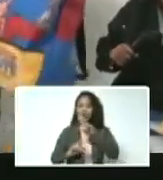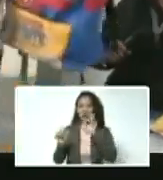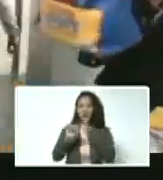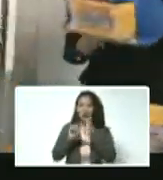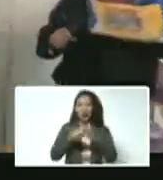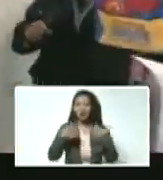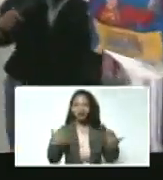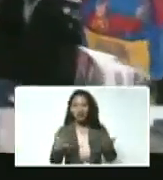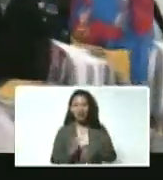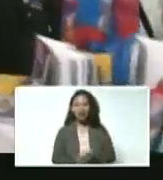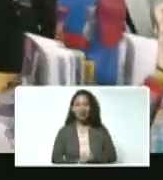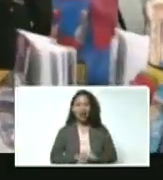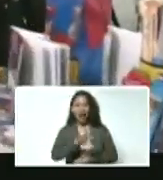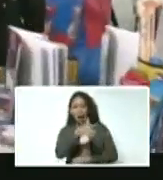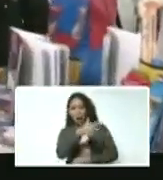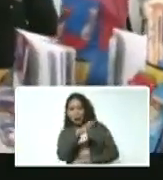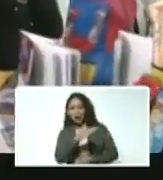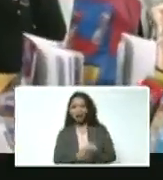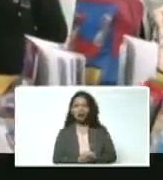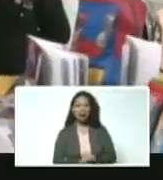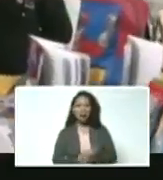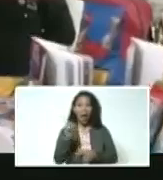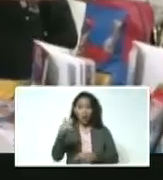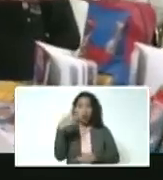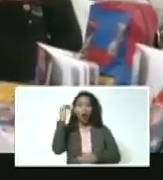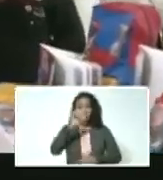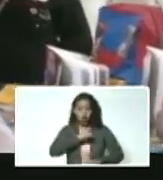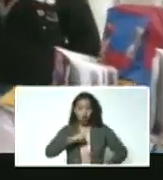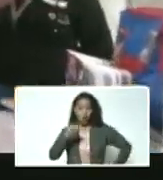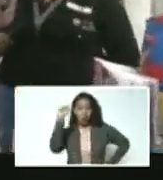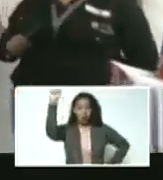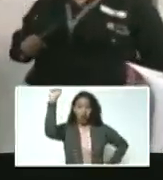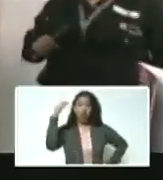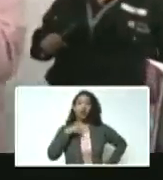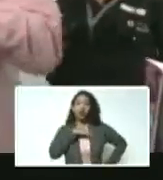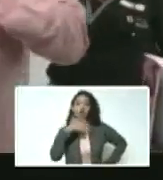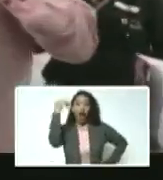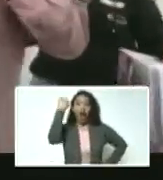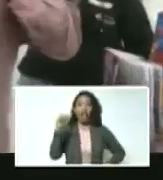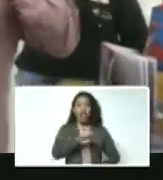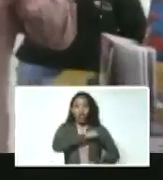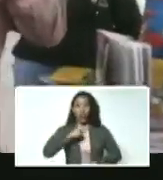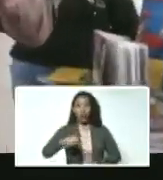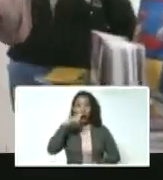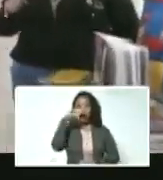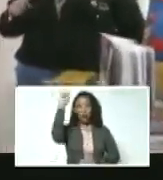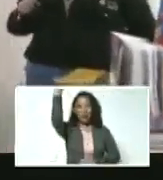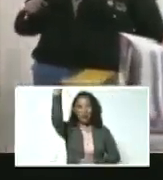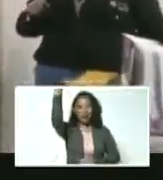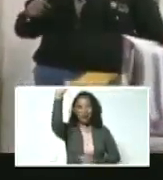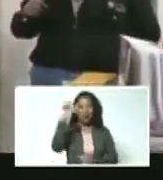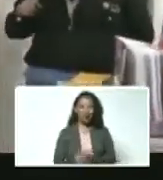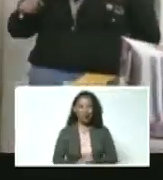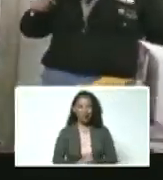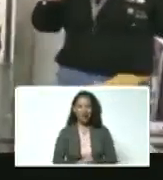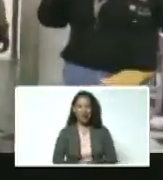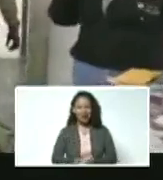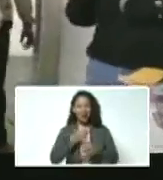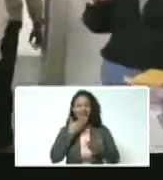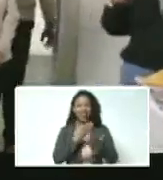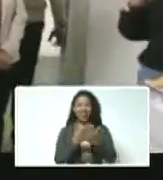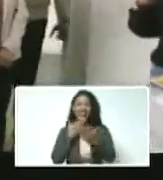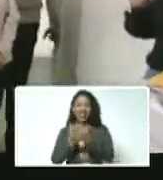les parece? ¿Ah? Si ellos tienen a Superman, nosotros tenemos a... ¡Super Bigote! ¡Super Bigote! Bueno, gracias. De